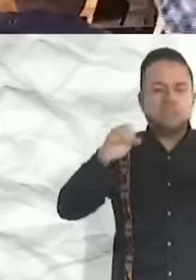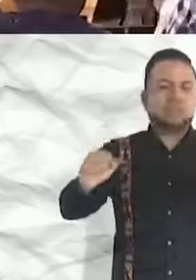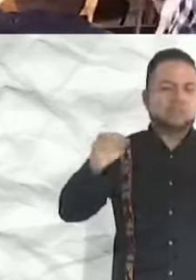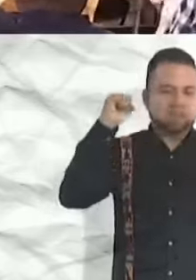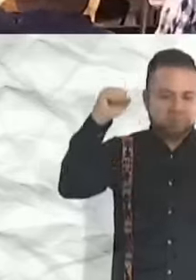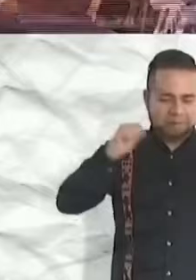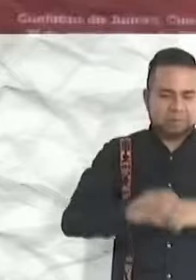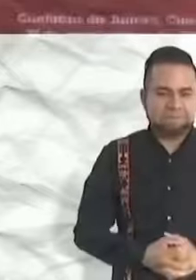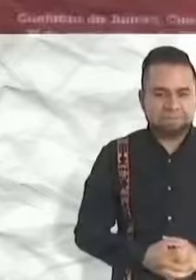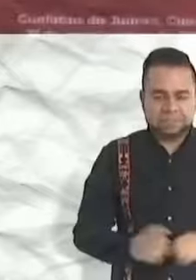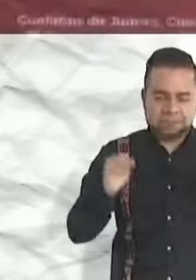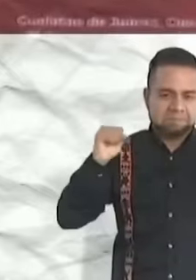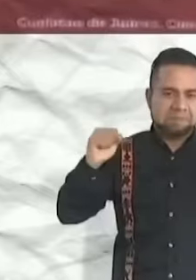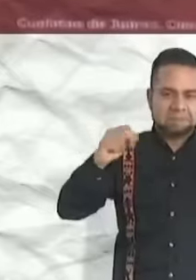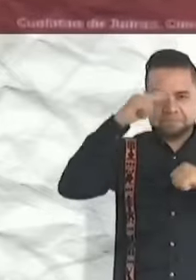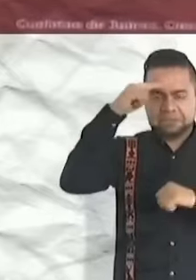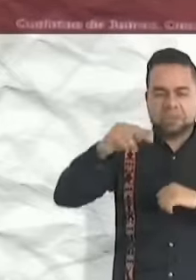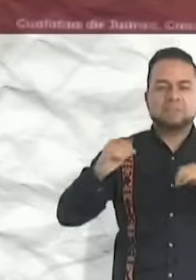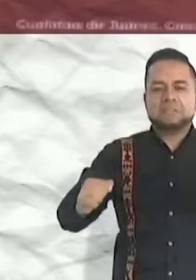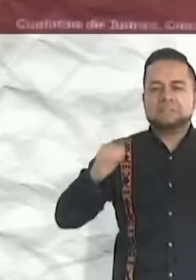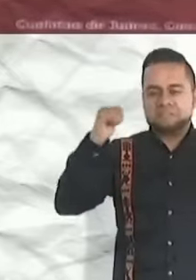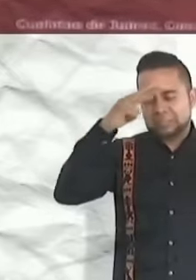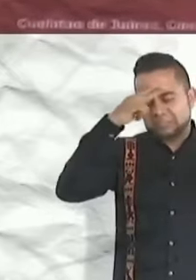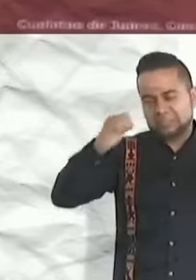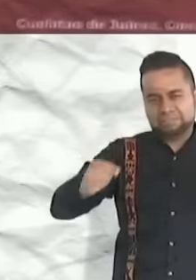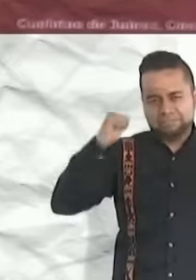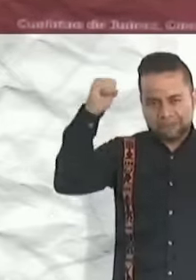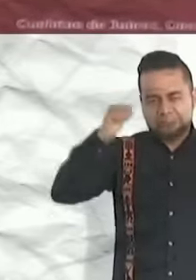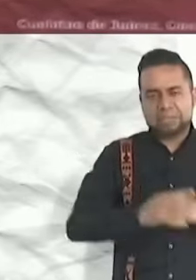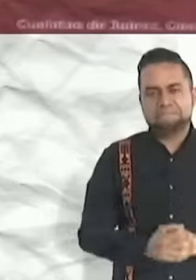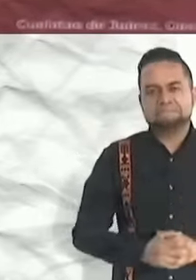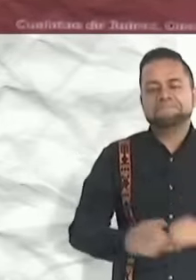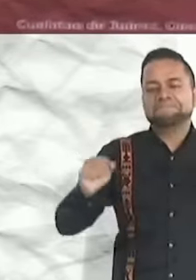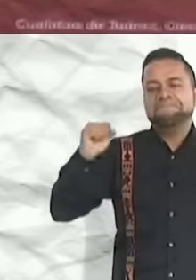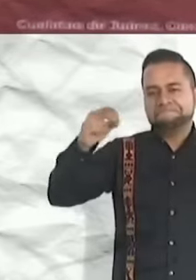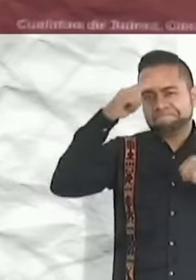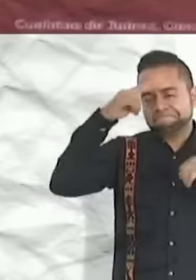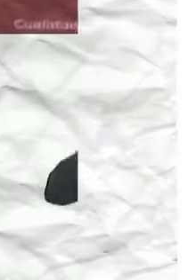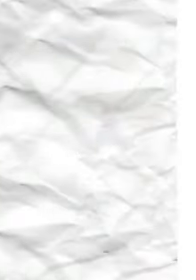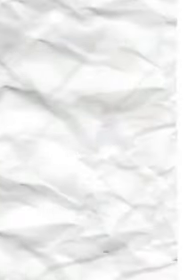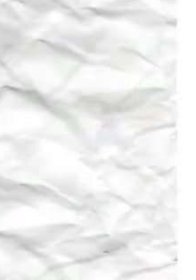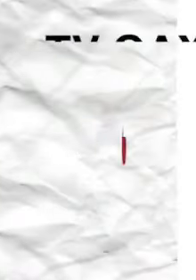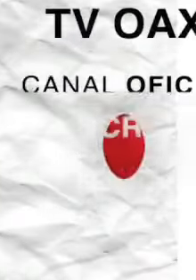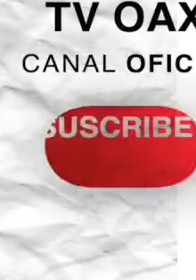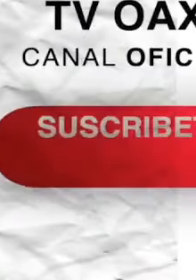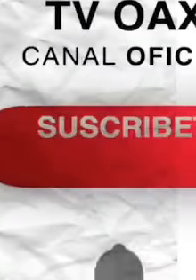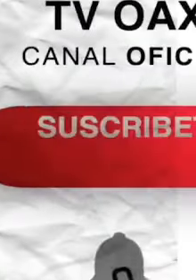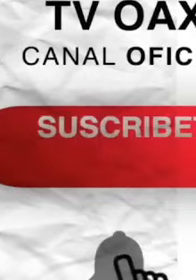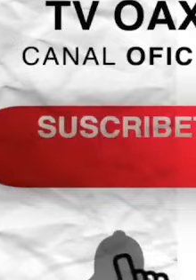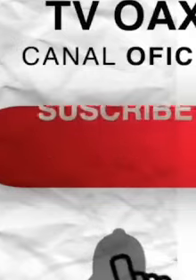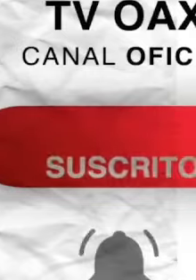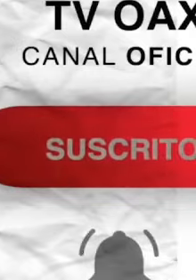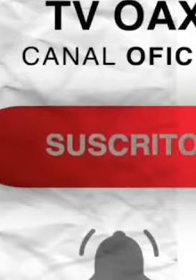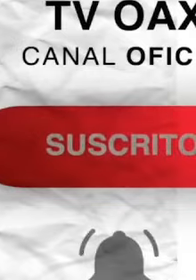¡Viva México! ¡Viva! ¡Viva México! ¡Viva México! ¡Viva!